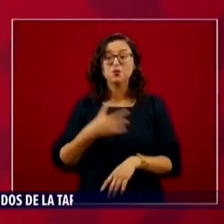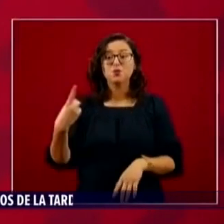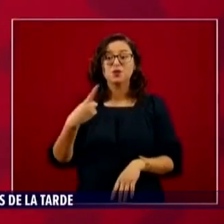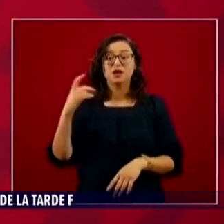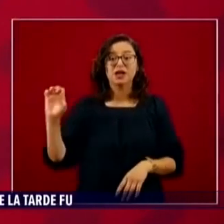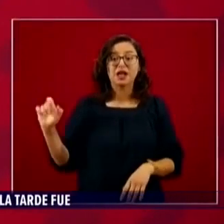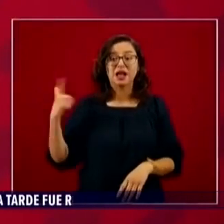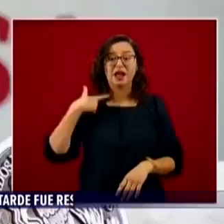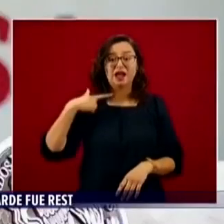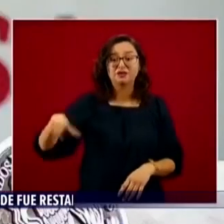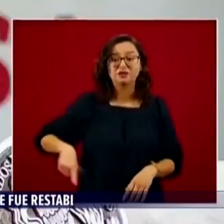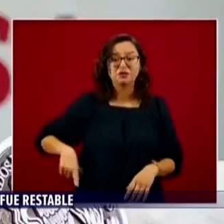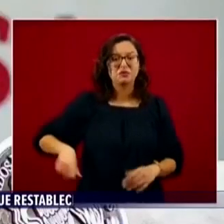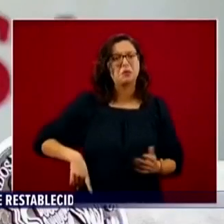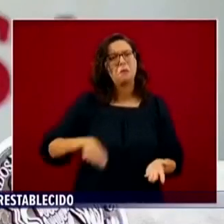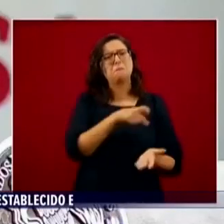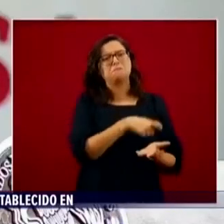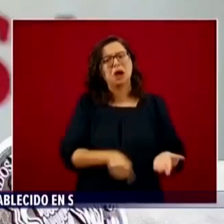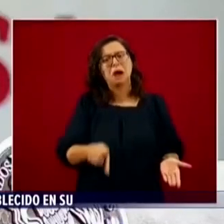al por mayor,